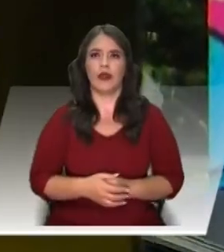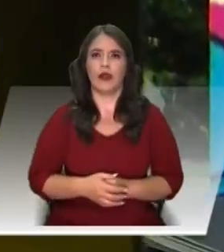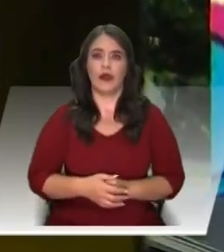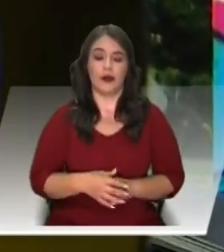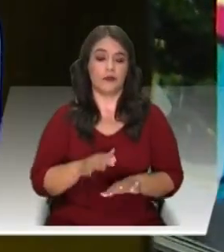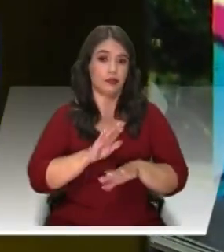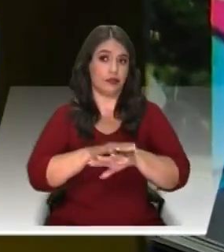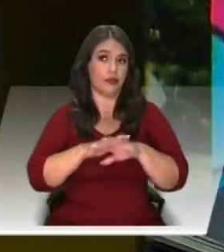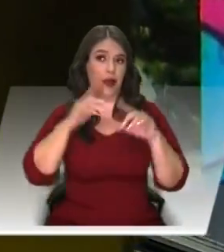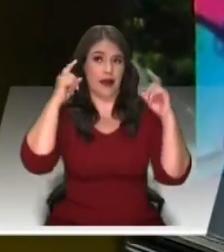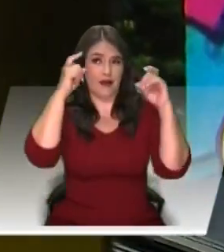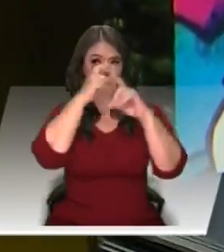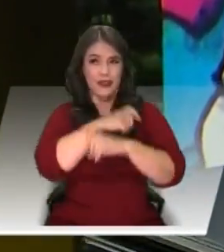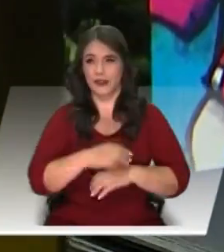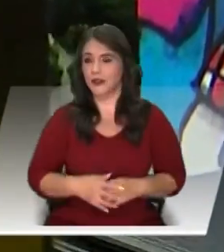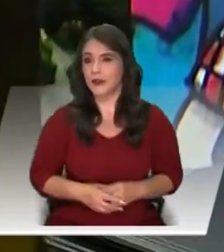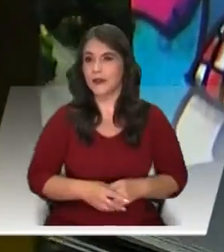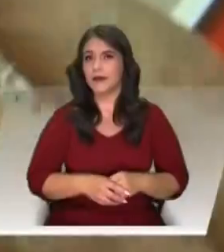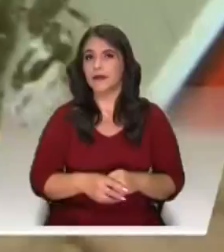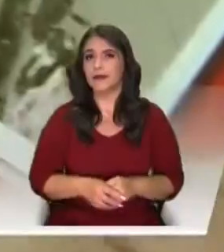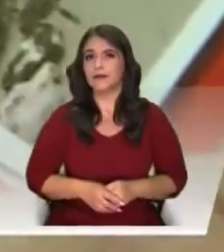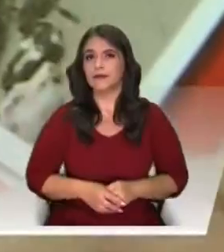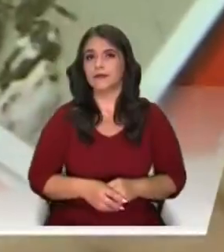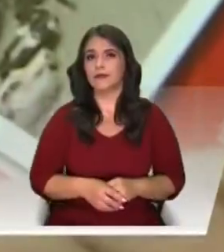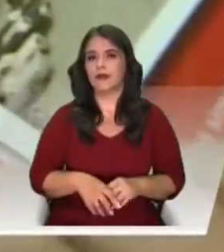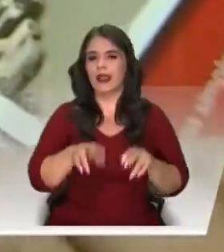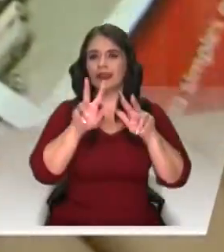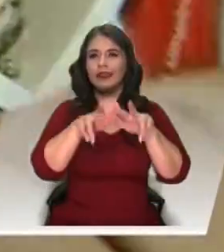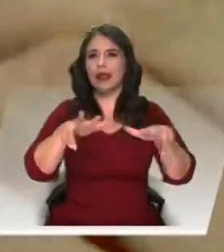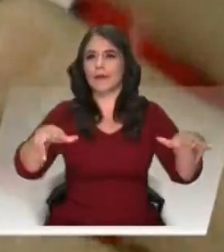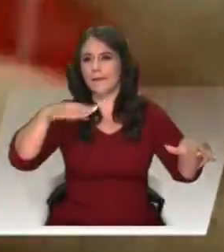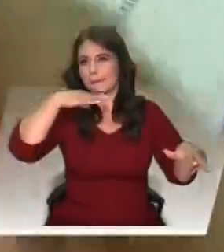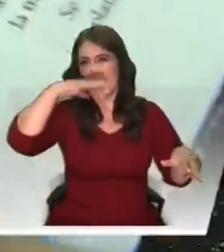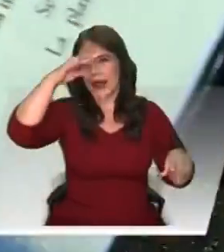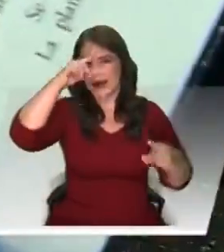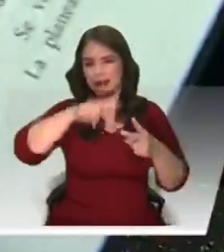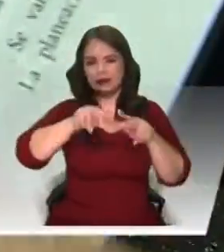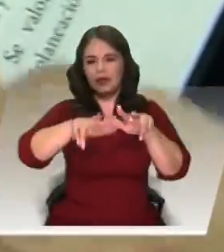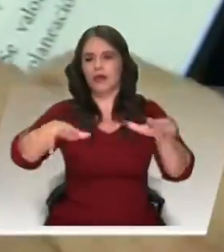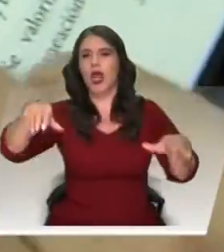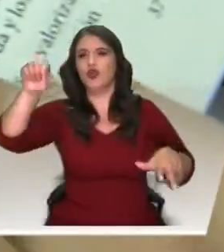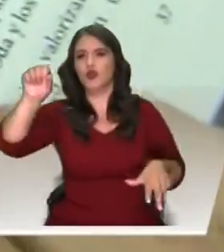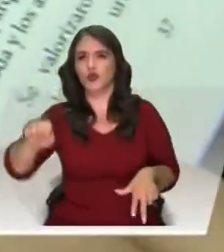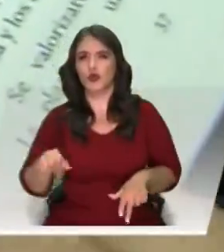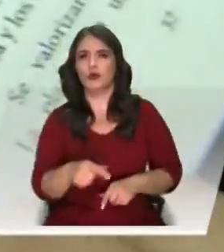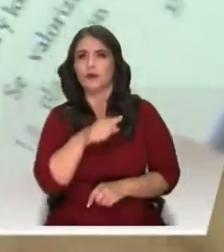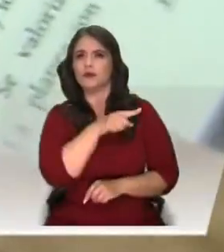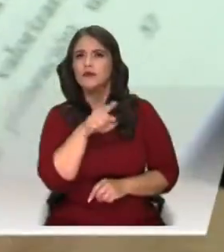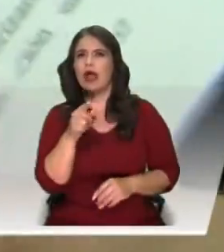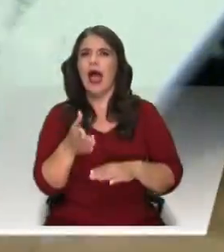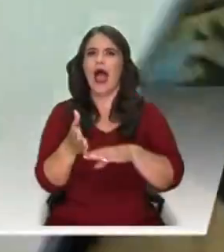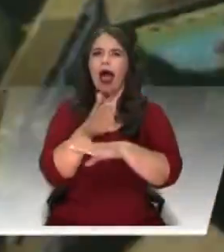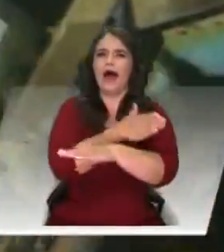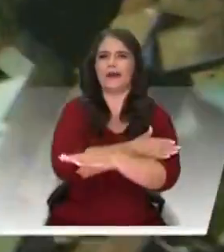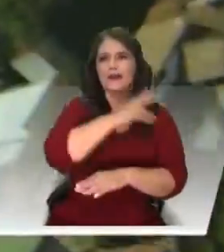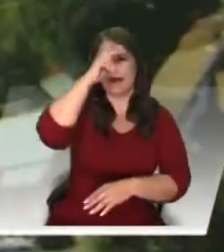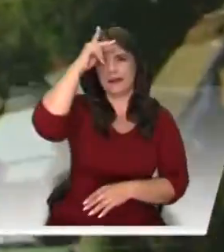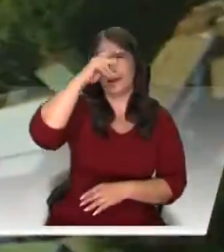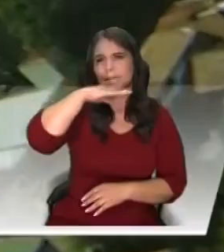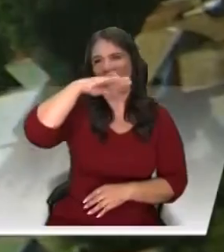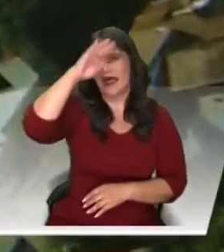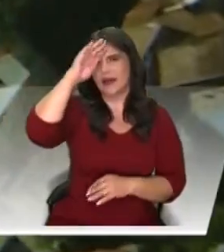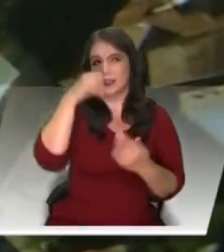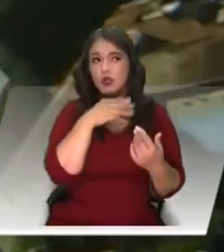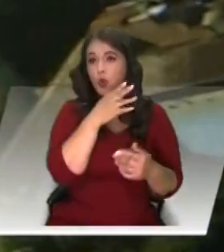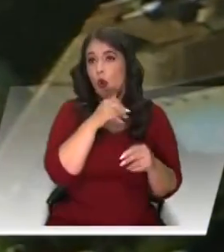reflexión. Un ejemplo es el de Terminales Medellín, del norte y del sur, que tiene un libro sobre cómo era la ciudad cuando no existían las terminales